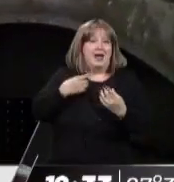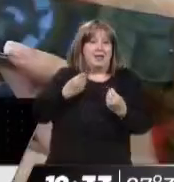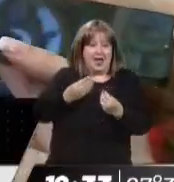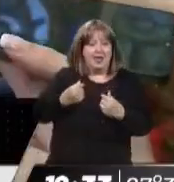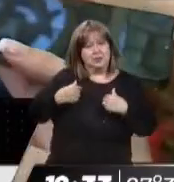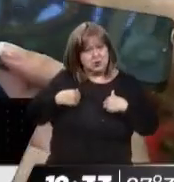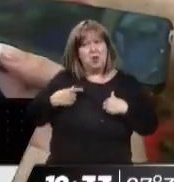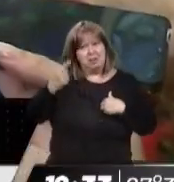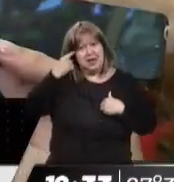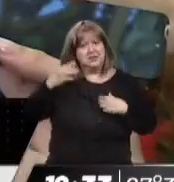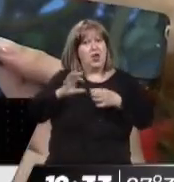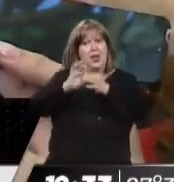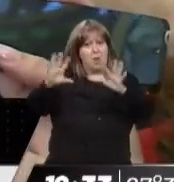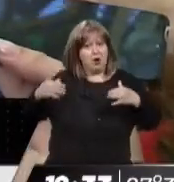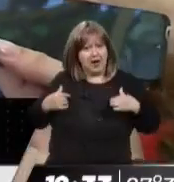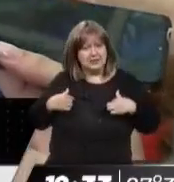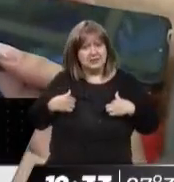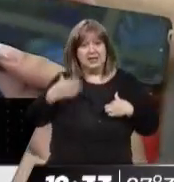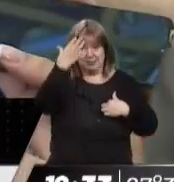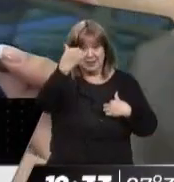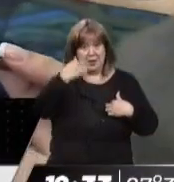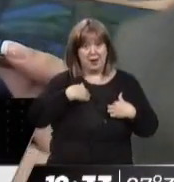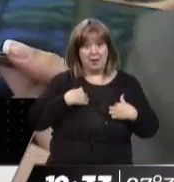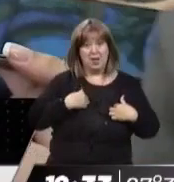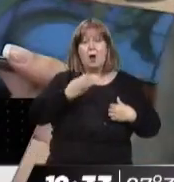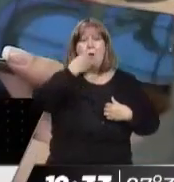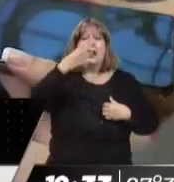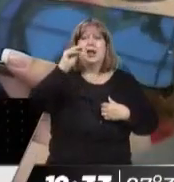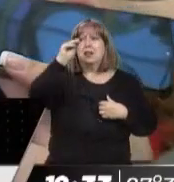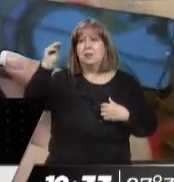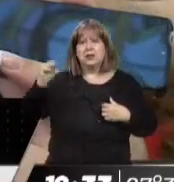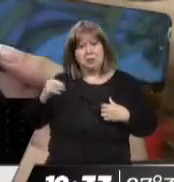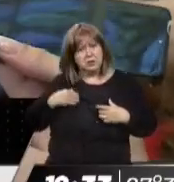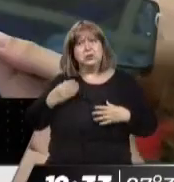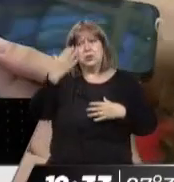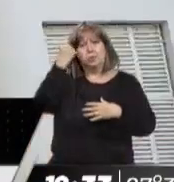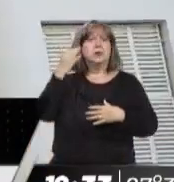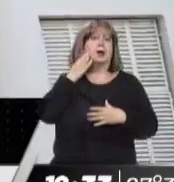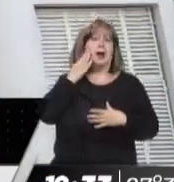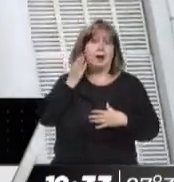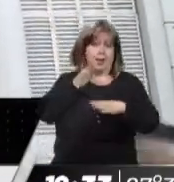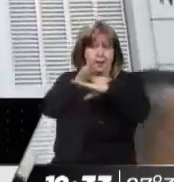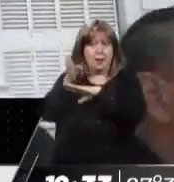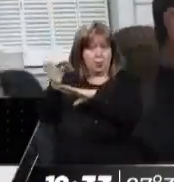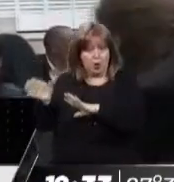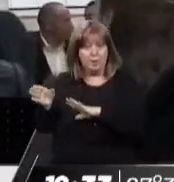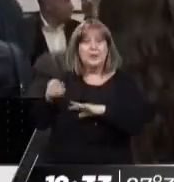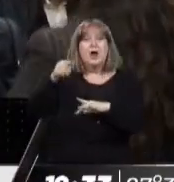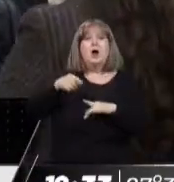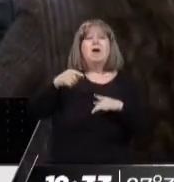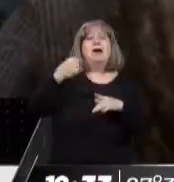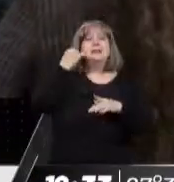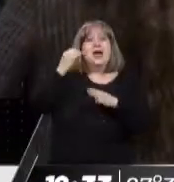llamen, y esto también es importante, en cualquiera de los departamentos, allí vamos a estar para dar la cara. Hoy existen